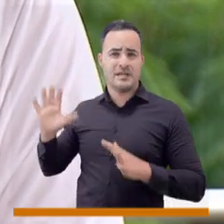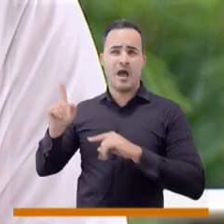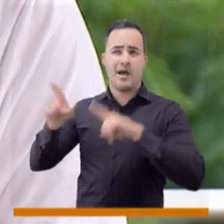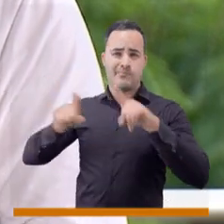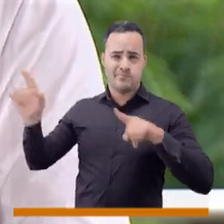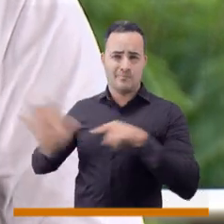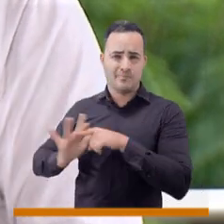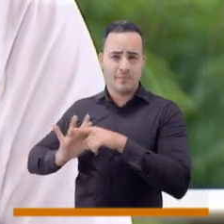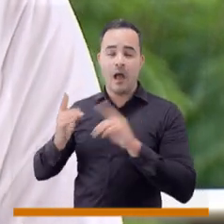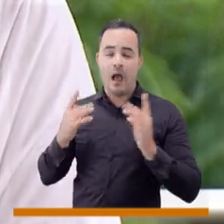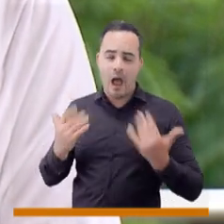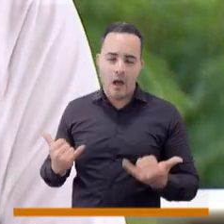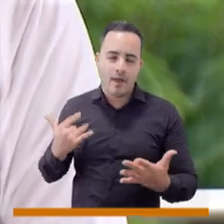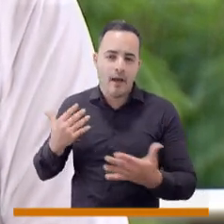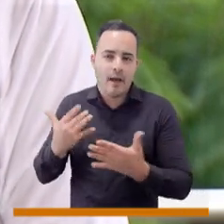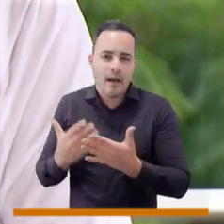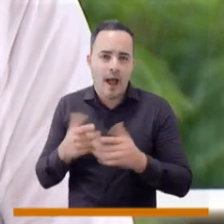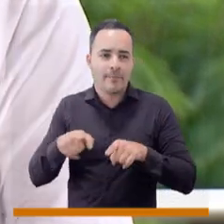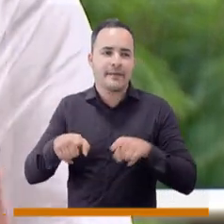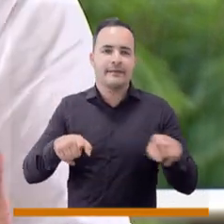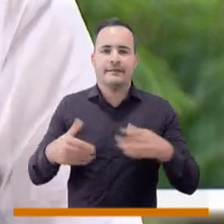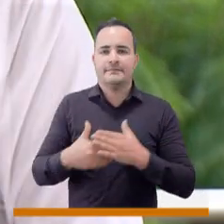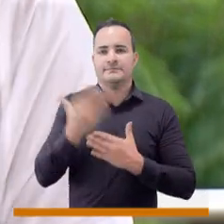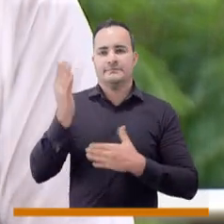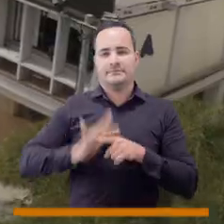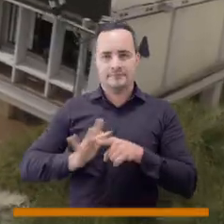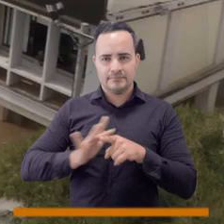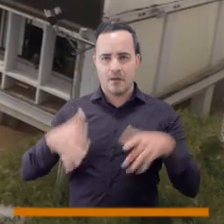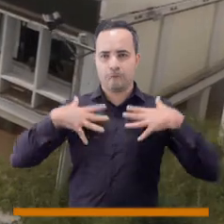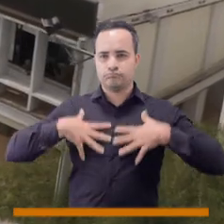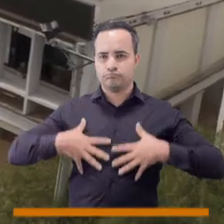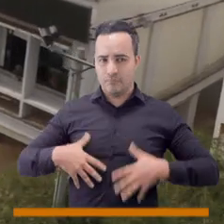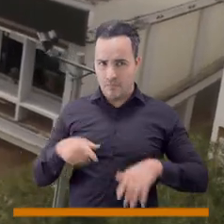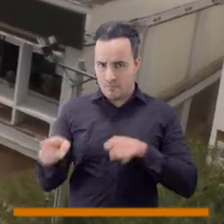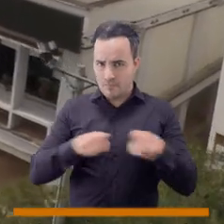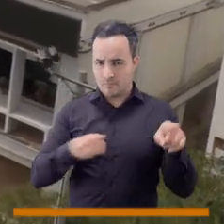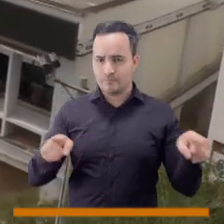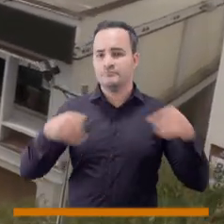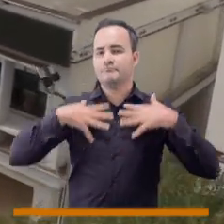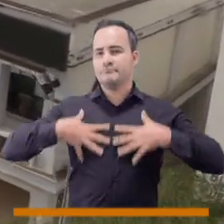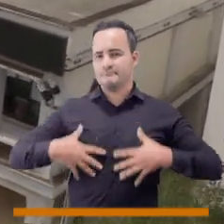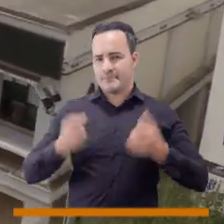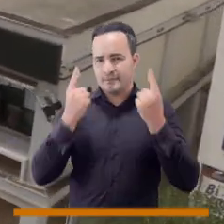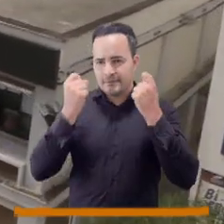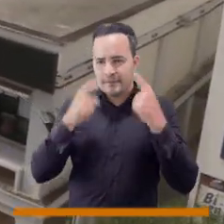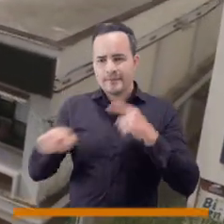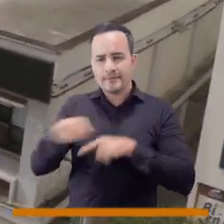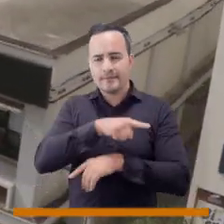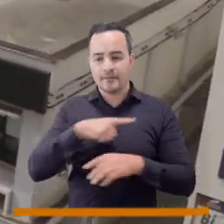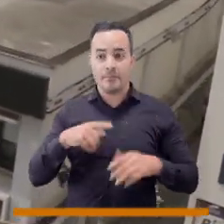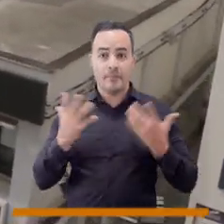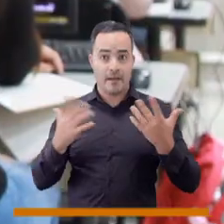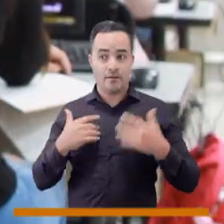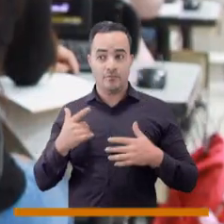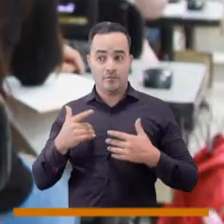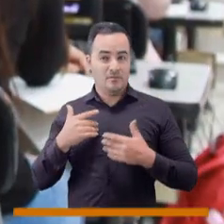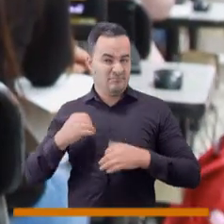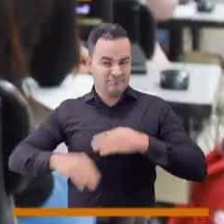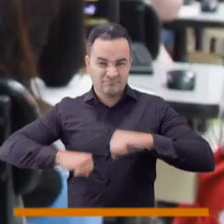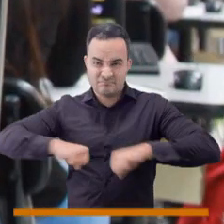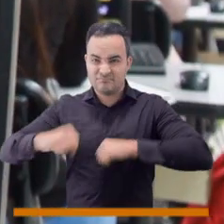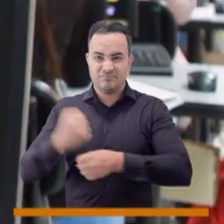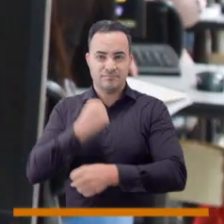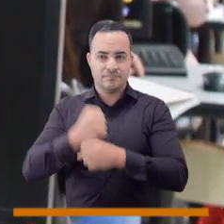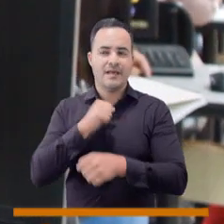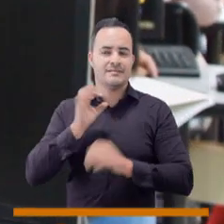lenguaje que apenas estamos experimentando en la ciudad, pero que nos va a permitir con esta ley marco poder tratar mucho más a profundidad este tipo de temáticas y